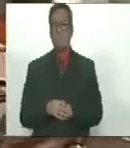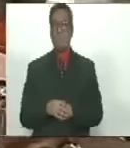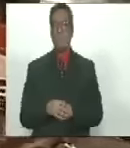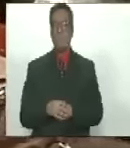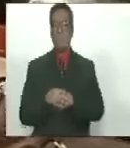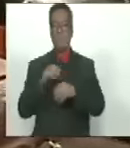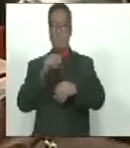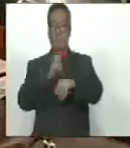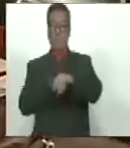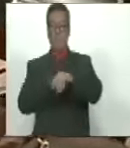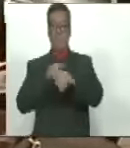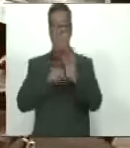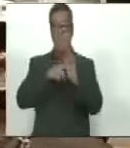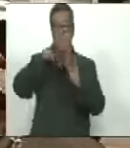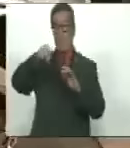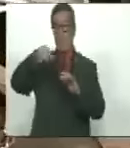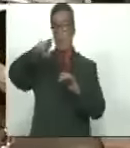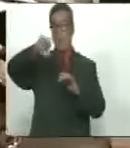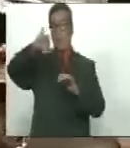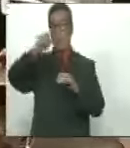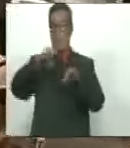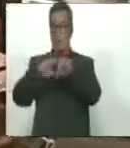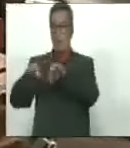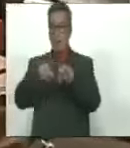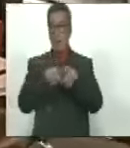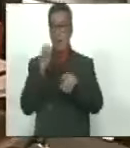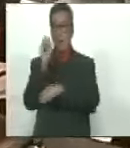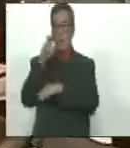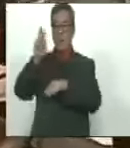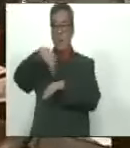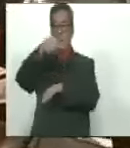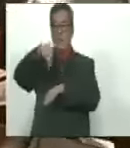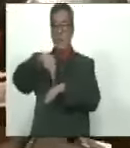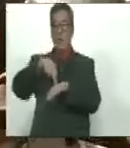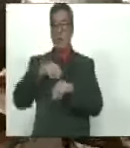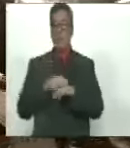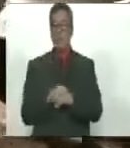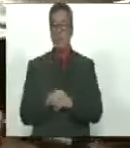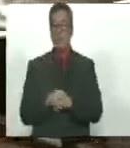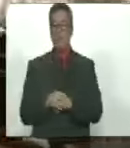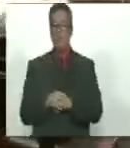La doctora María Alejandra Hernández, secretaria de la Asamblea Nacional.